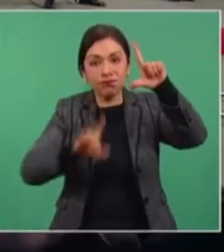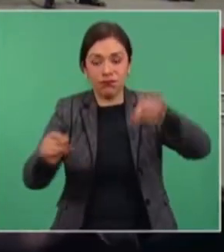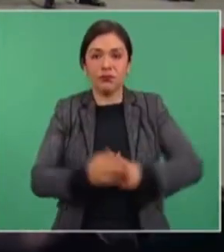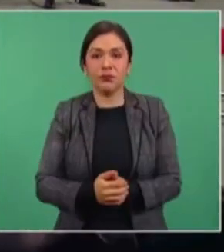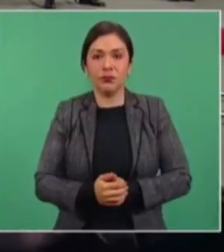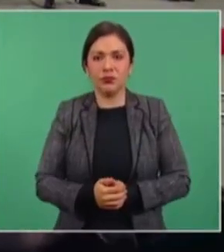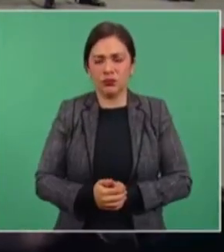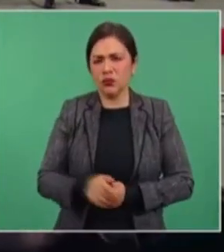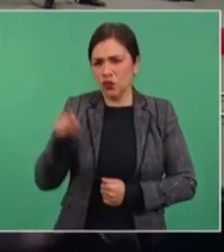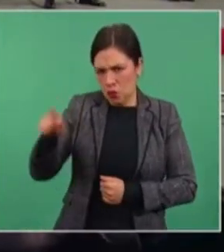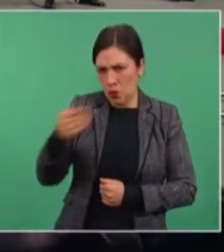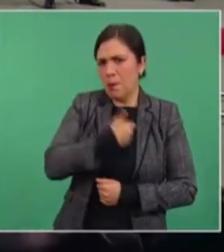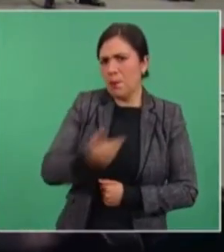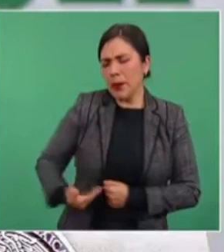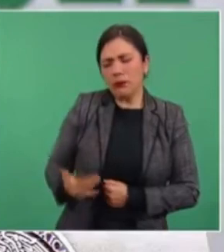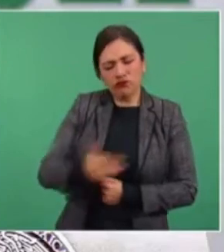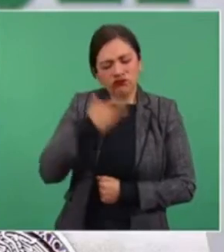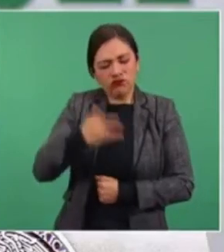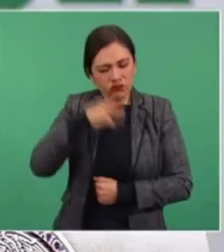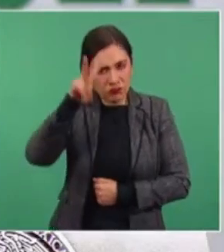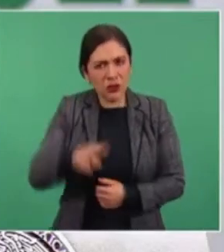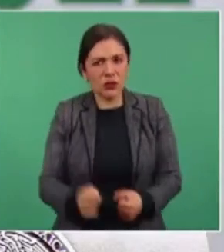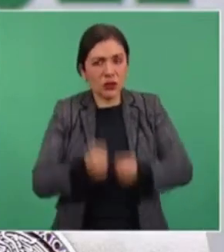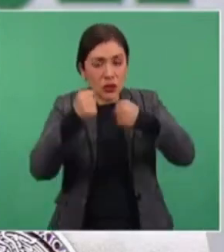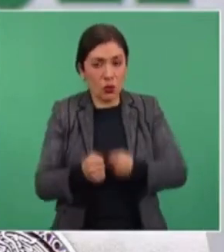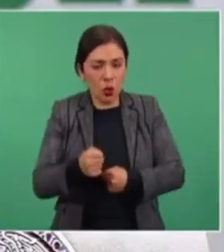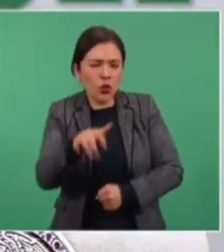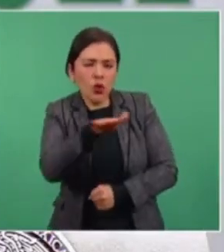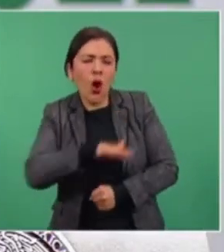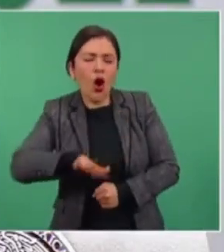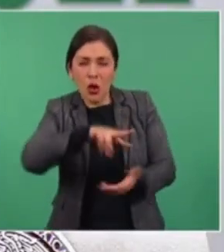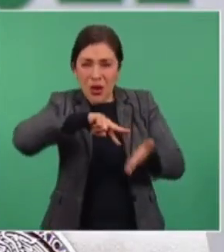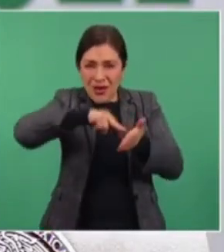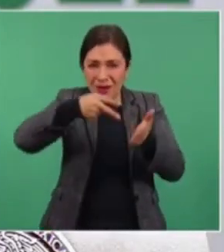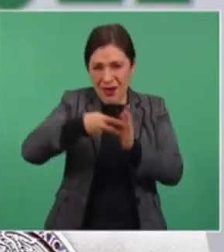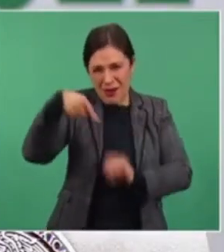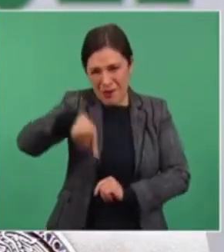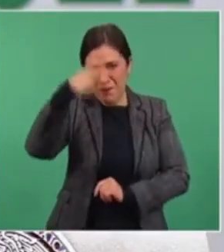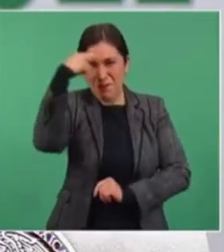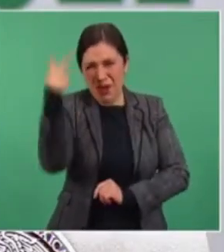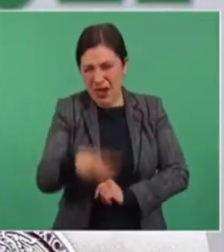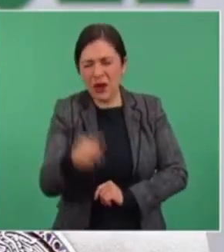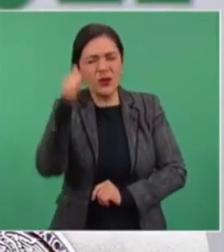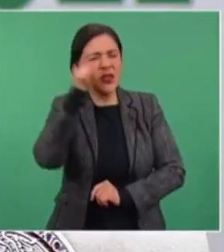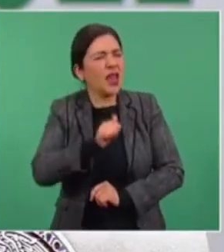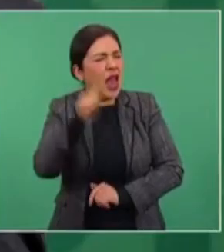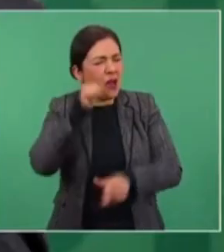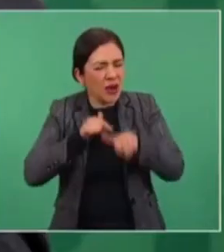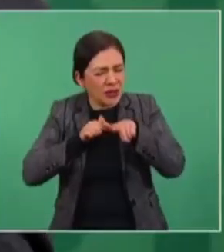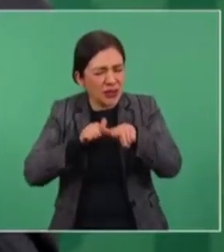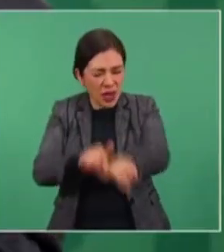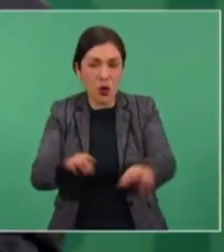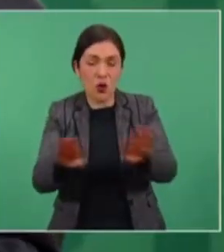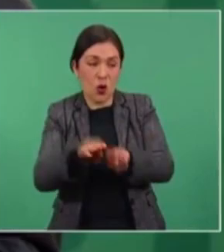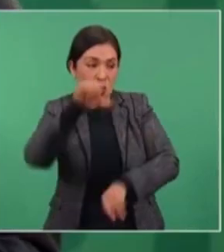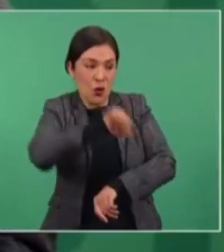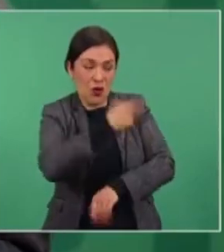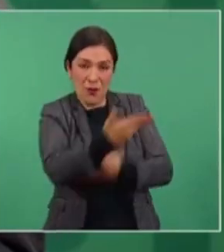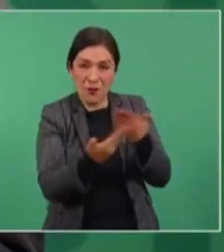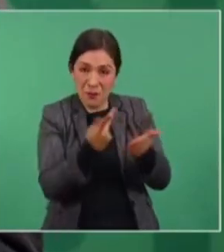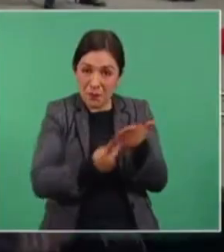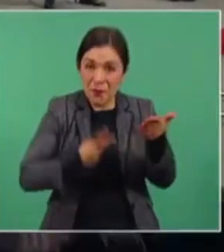que los ingenieros mexicanos estamos siempre, estaremos siempre, como el ingeniero Garaycochea, al servicio de